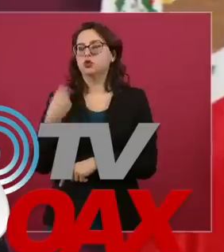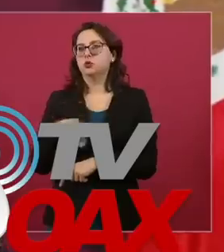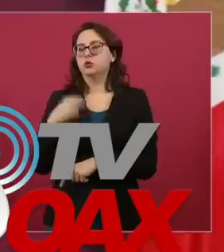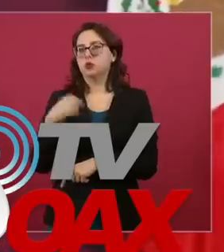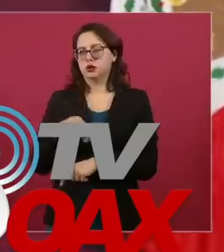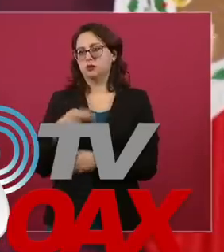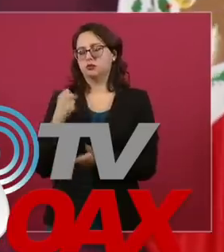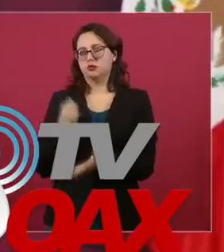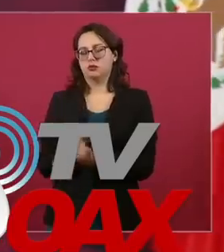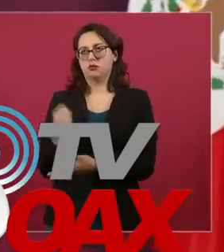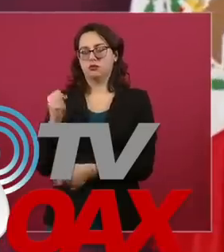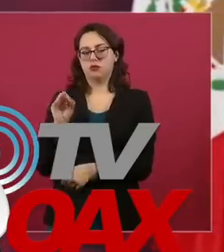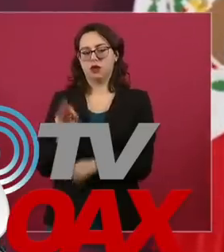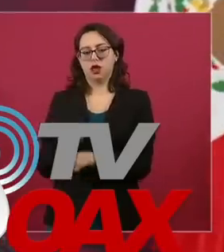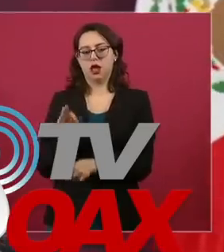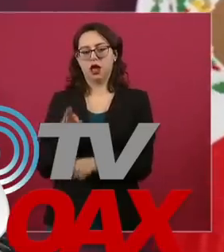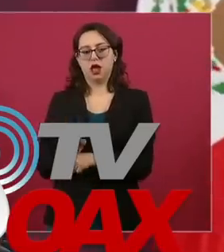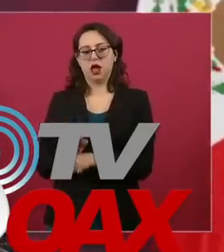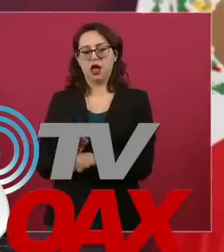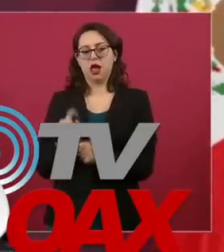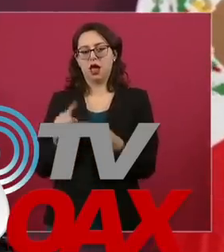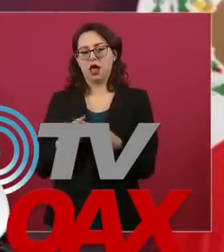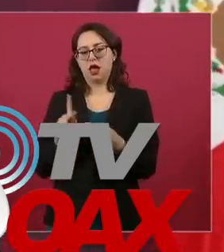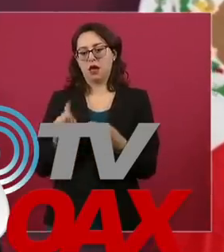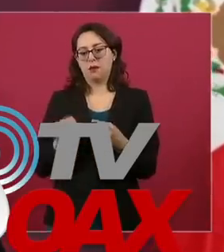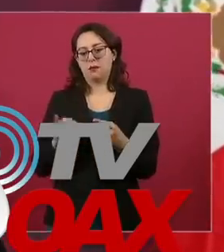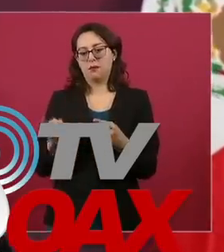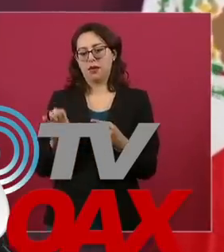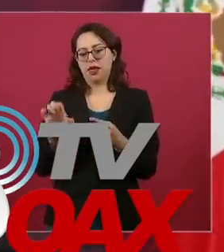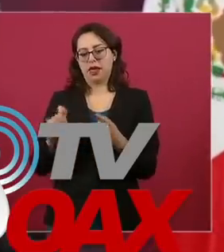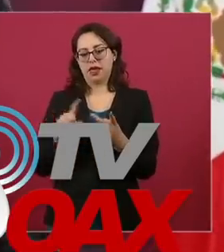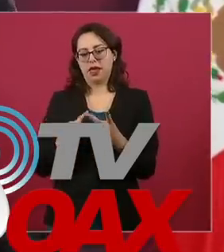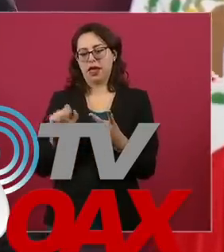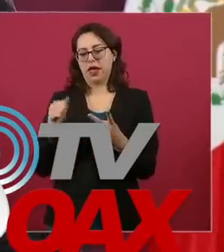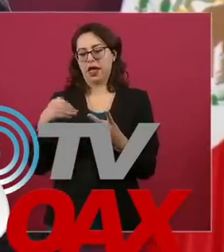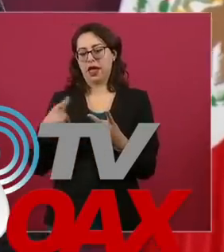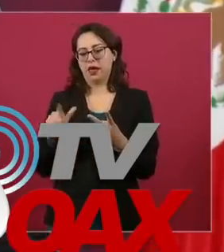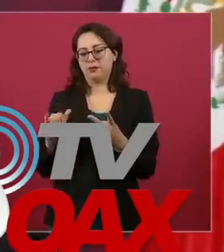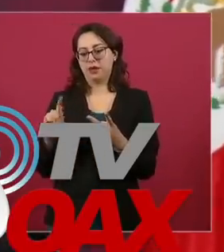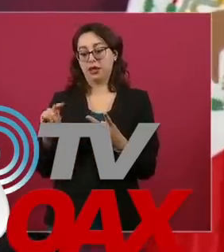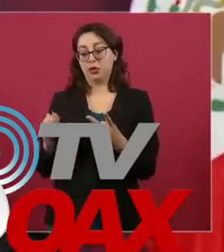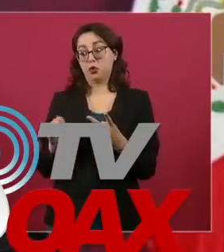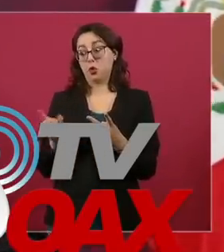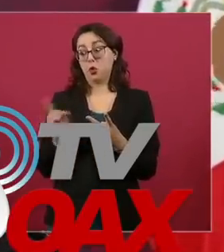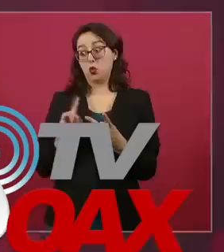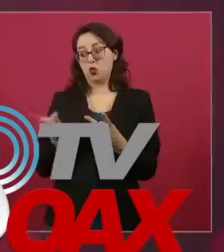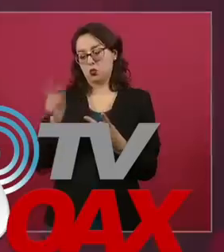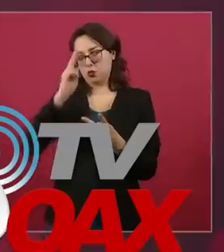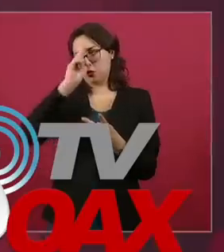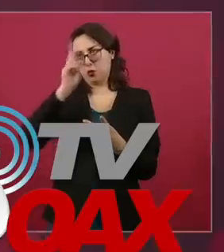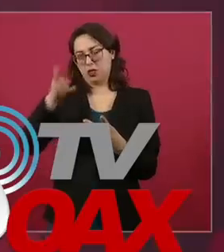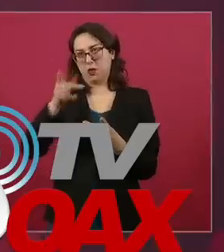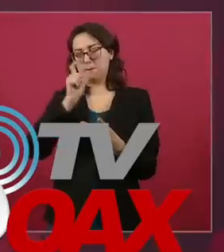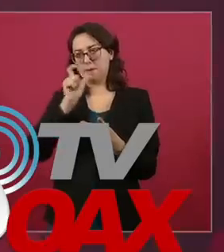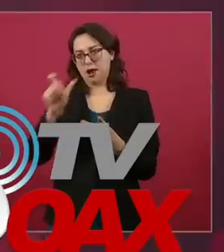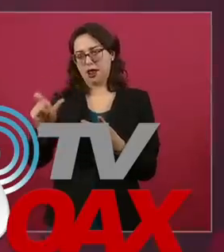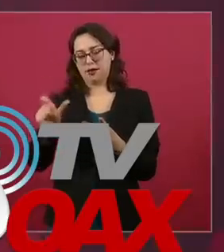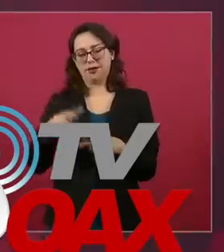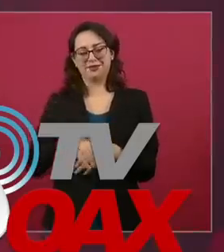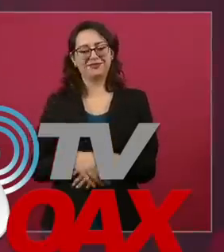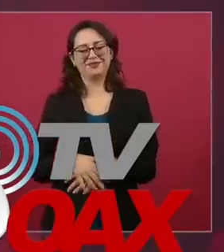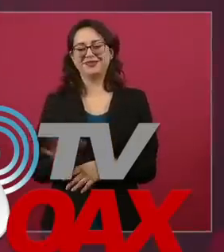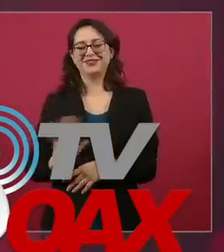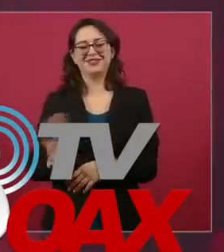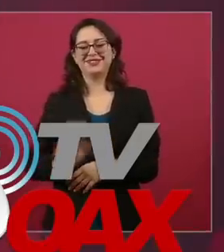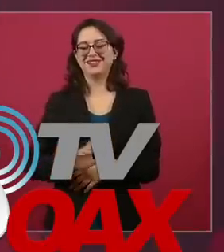no, AMLito, bueno, eso no se puede porque está prohibido. Nada, nada, yo